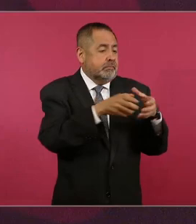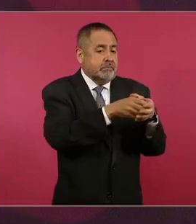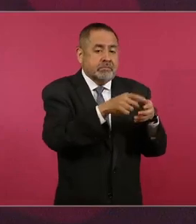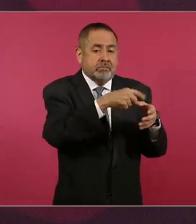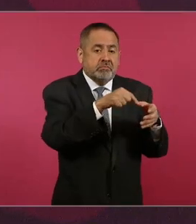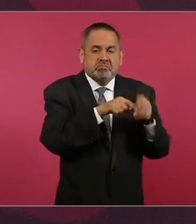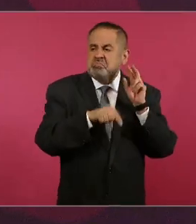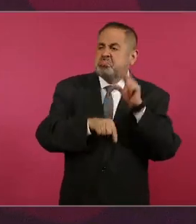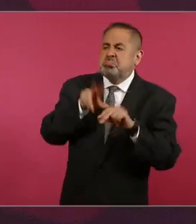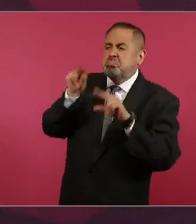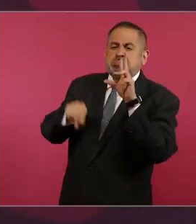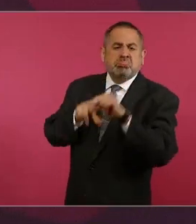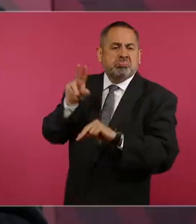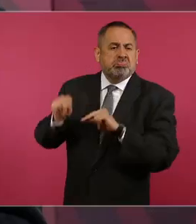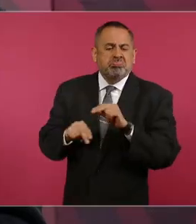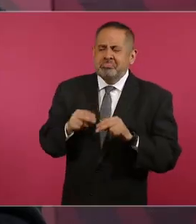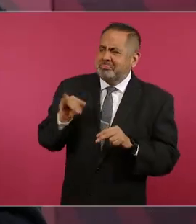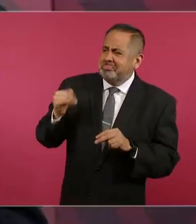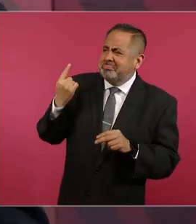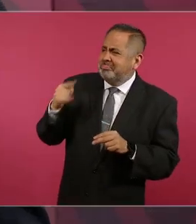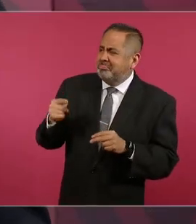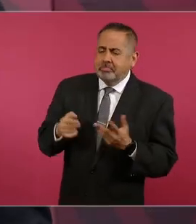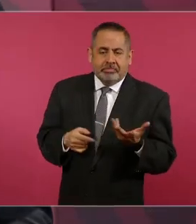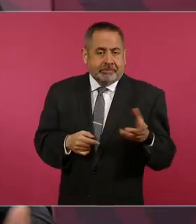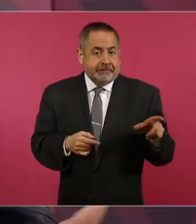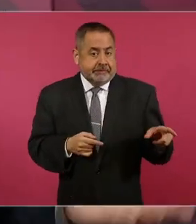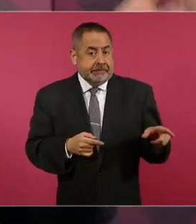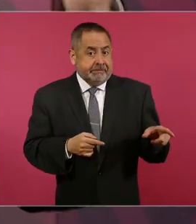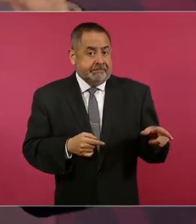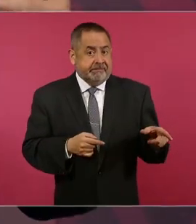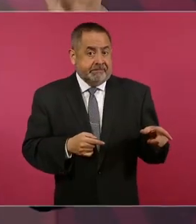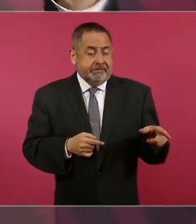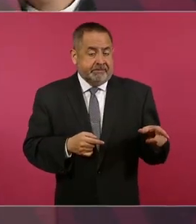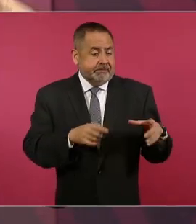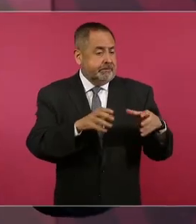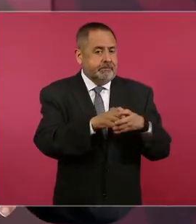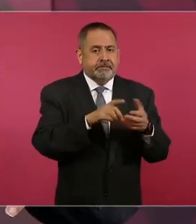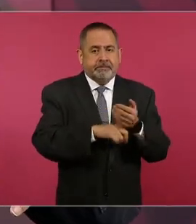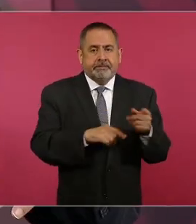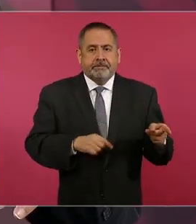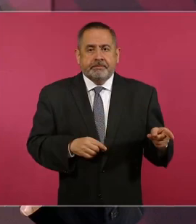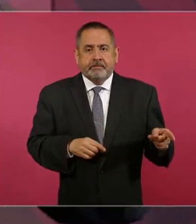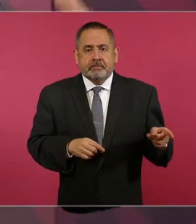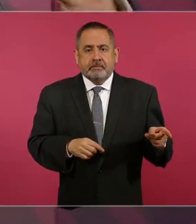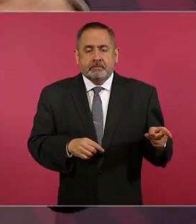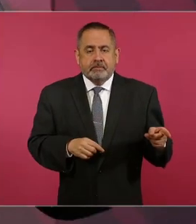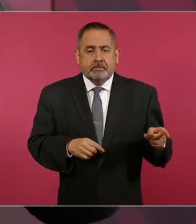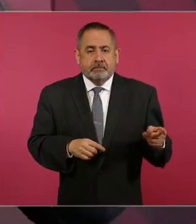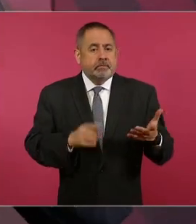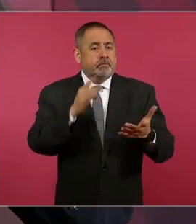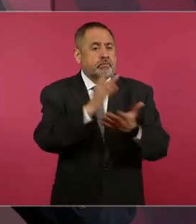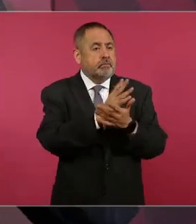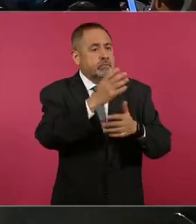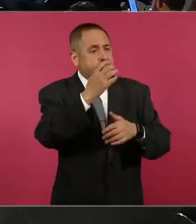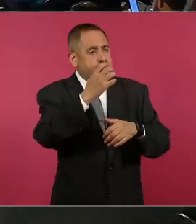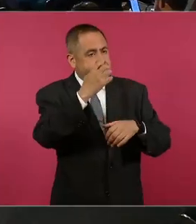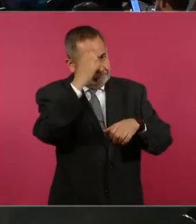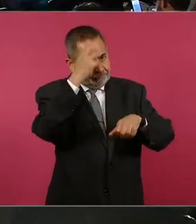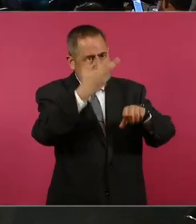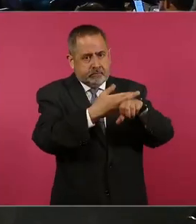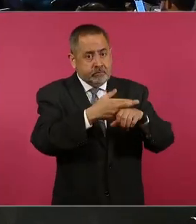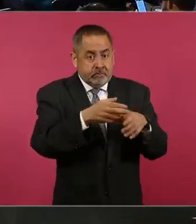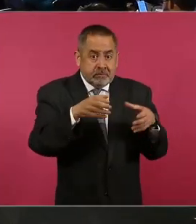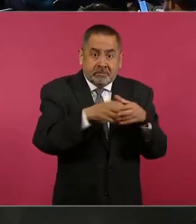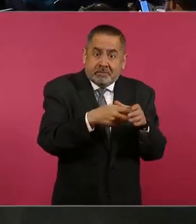no sólo las empresas extranjeras, sino una